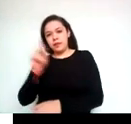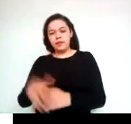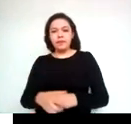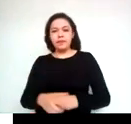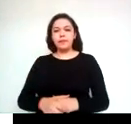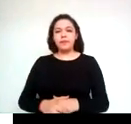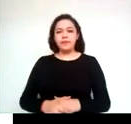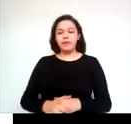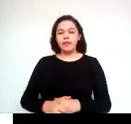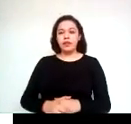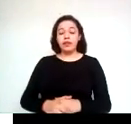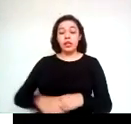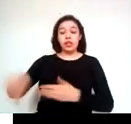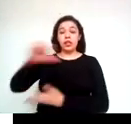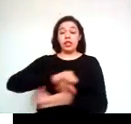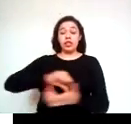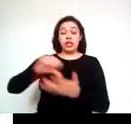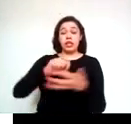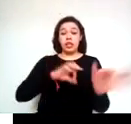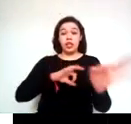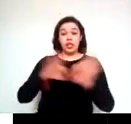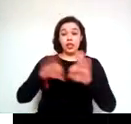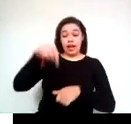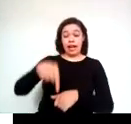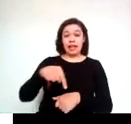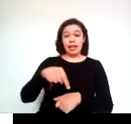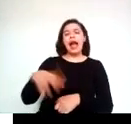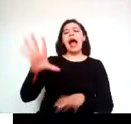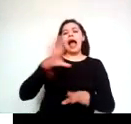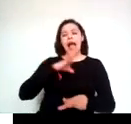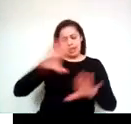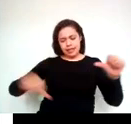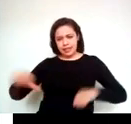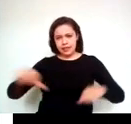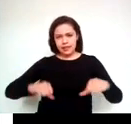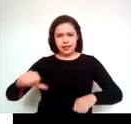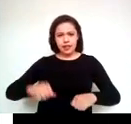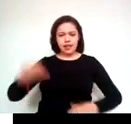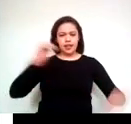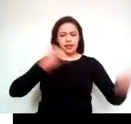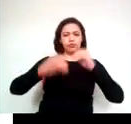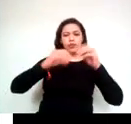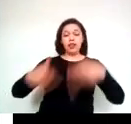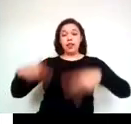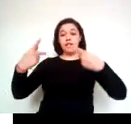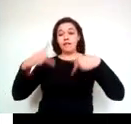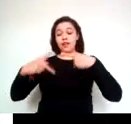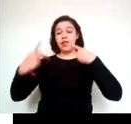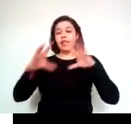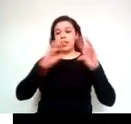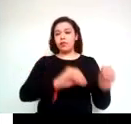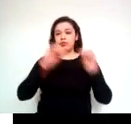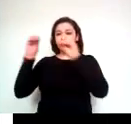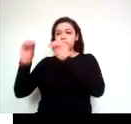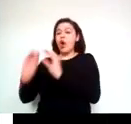estos centros de trabajo o en estos lugares pueden darse actividades de producción, de comercialización, de transporte, de almacenamiento,